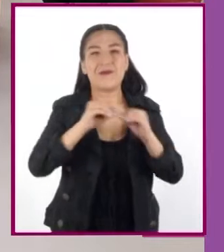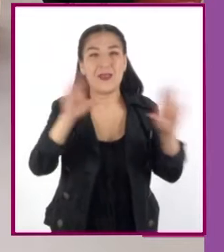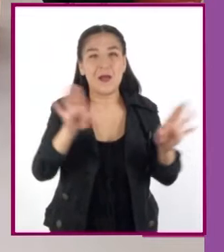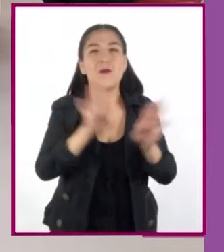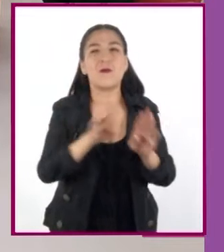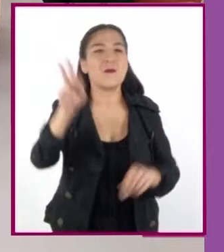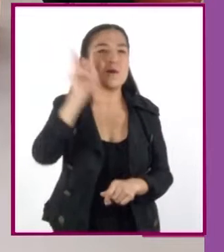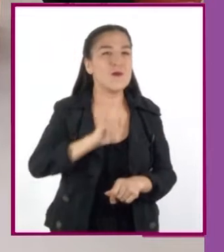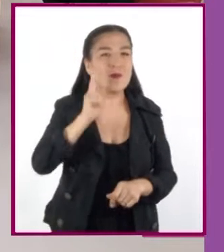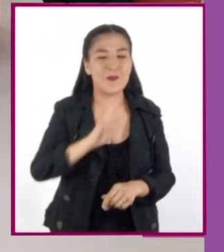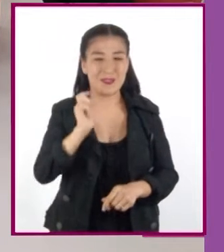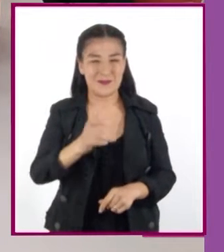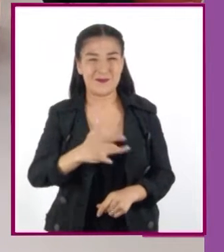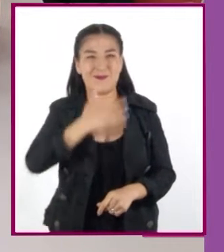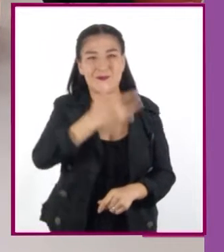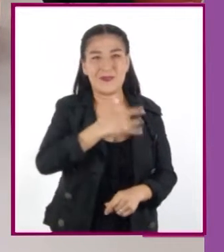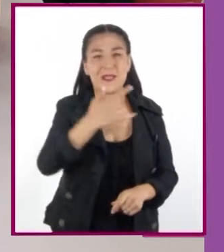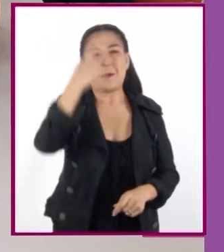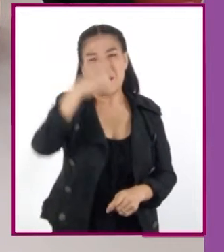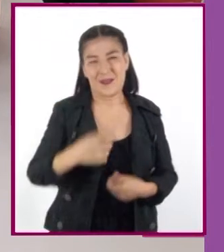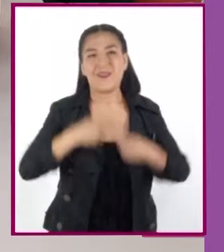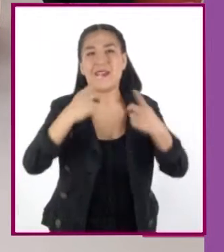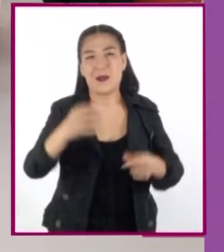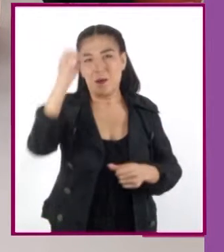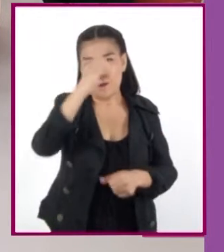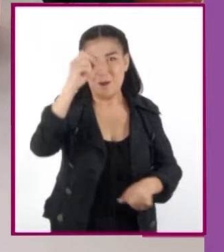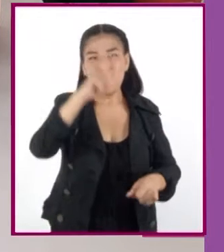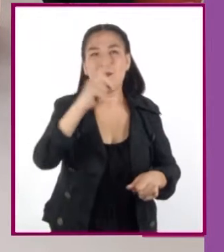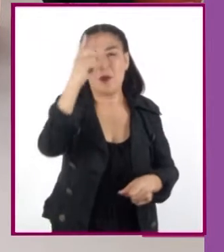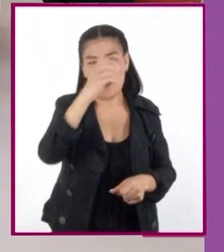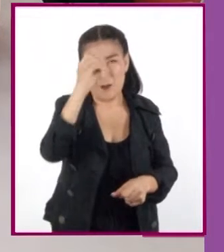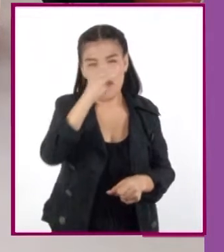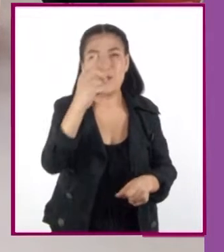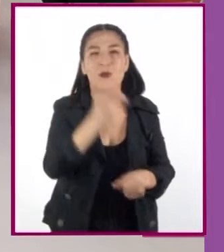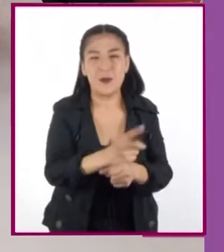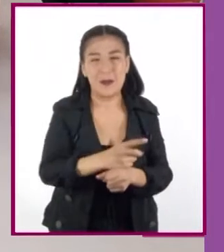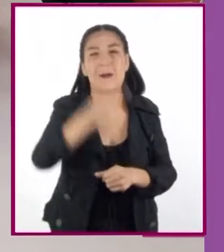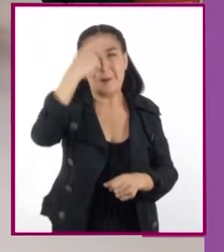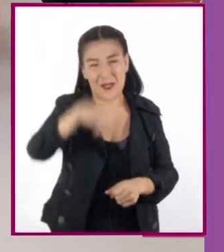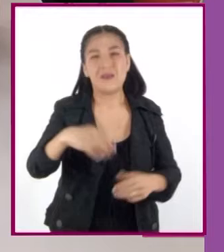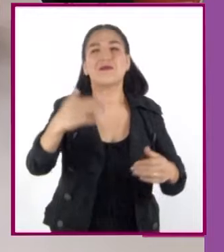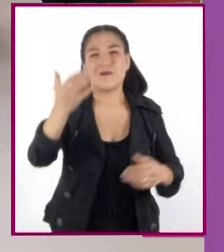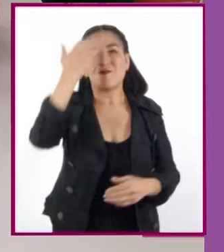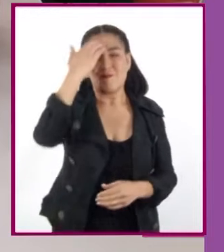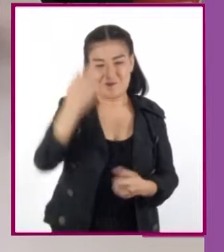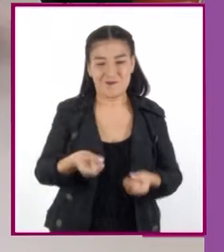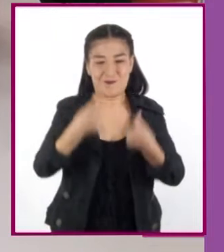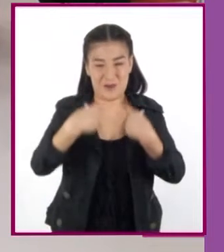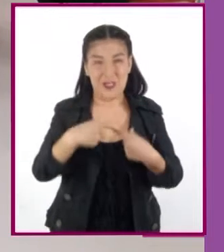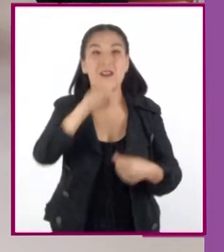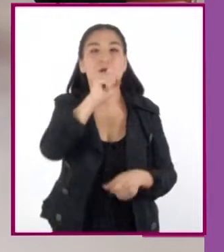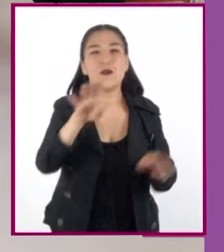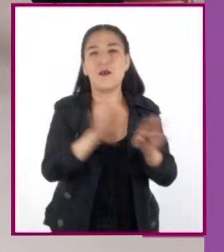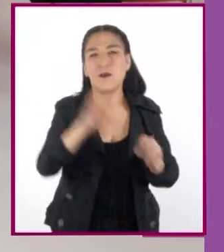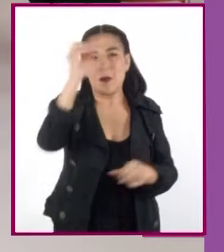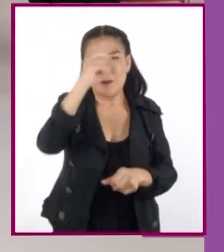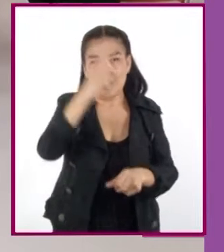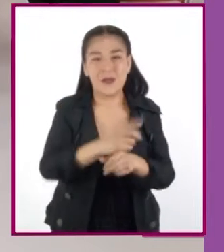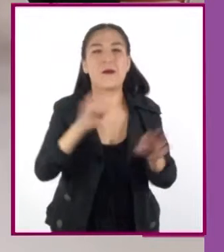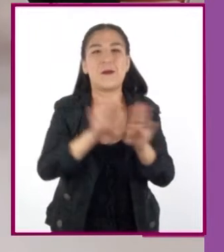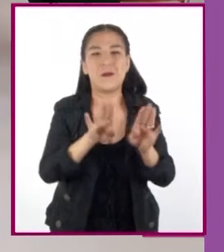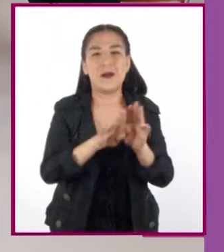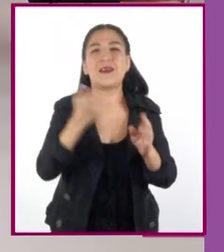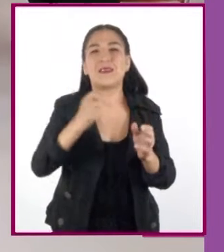experimentar las emociones nos da la oportunidad de autoconocernos y sobre todo una oportunidad para crecer y